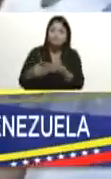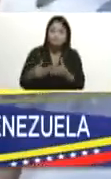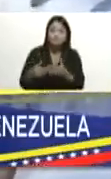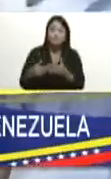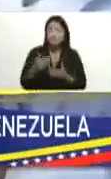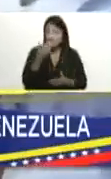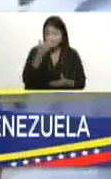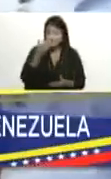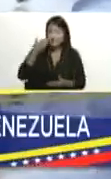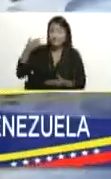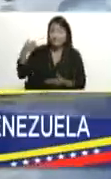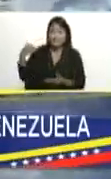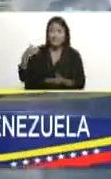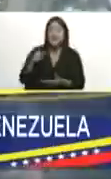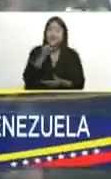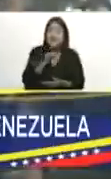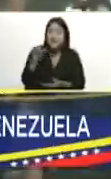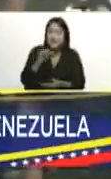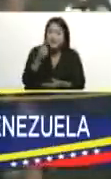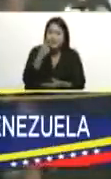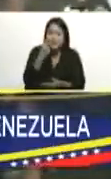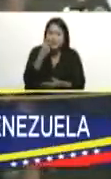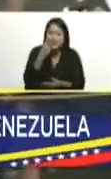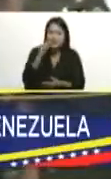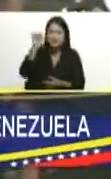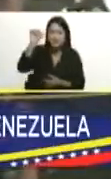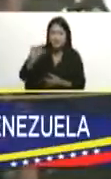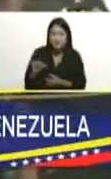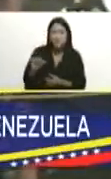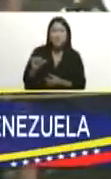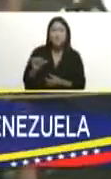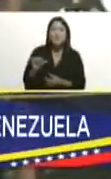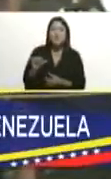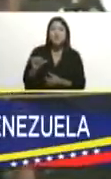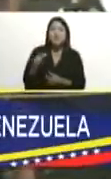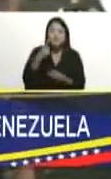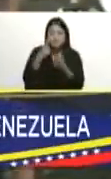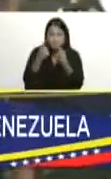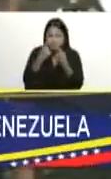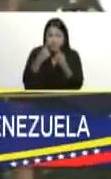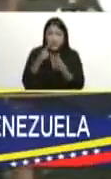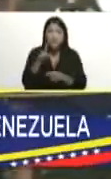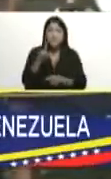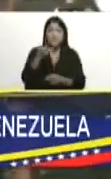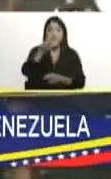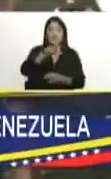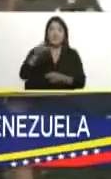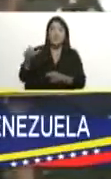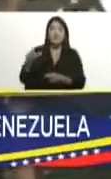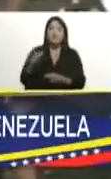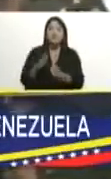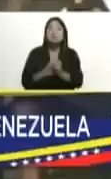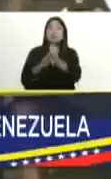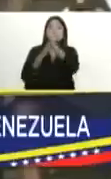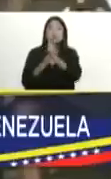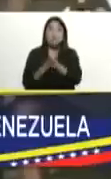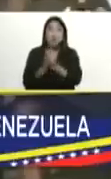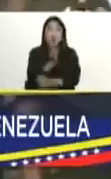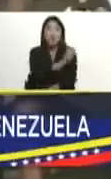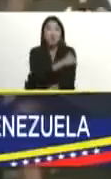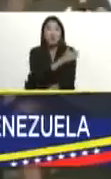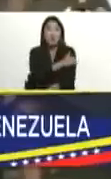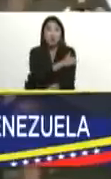últimamente, en las últimas semanas, en los últimos días, pronunciamientos de pseudo líderes de la oposición